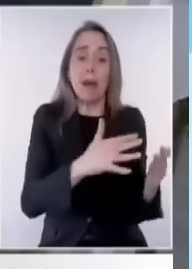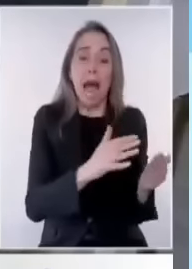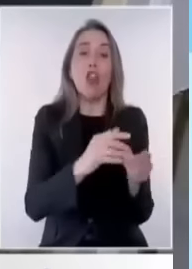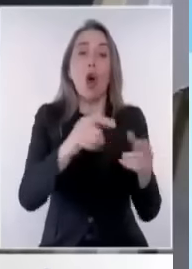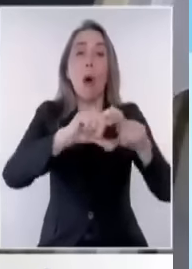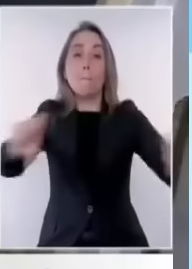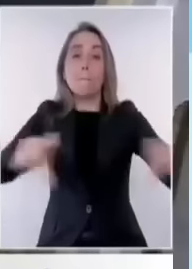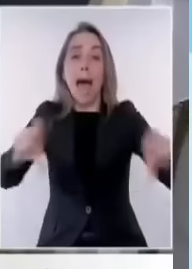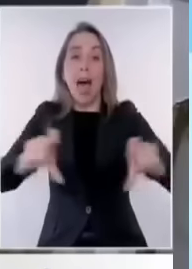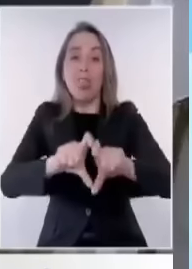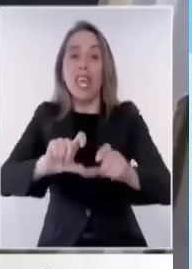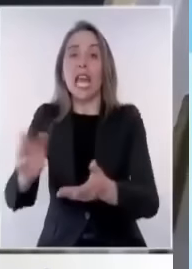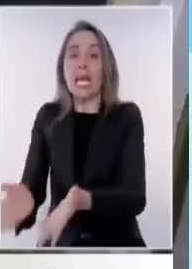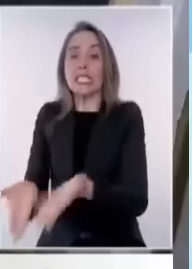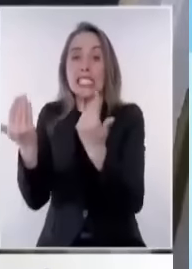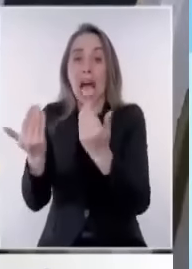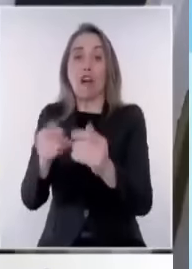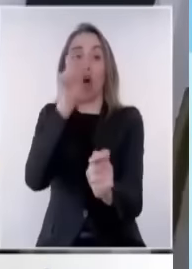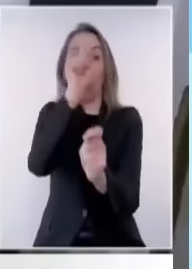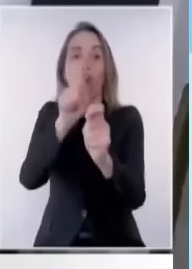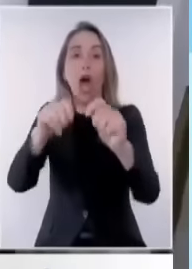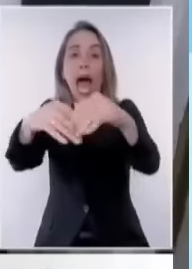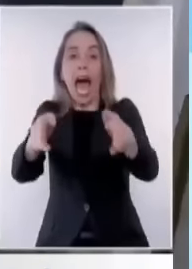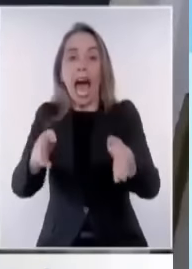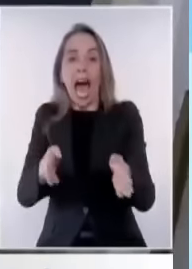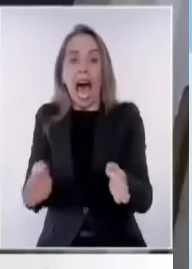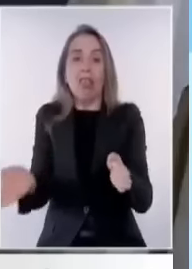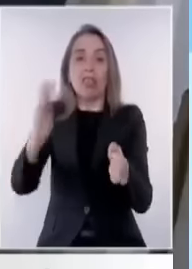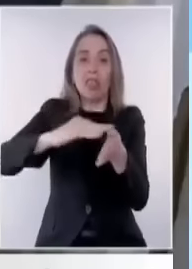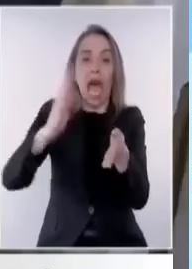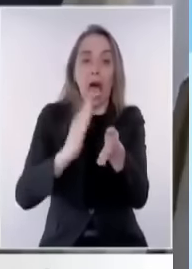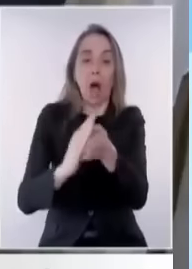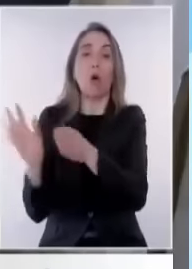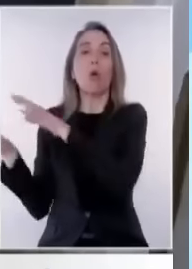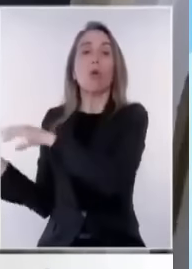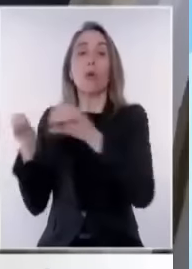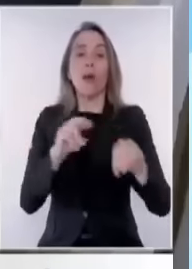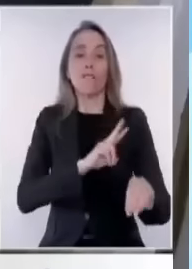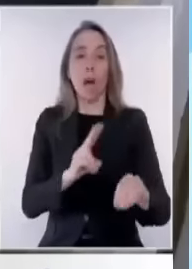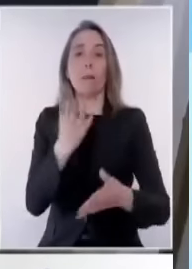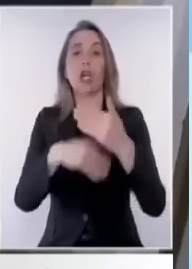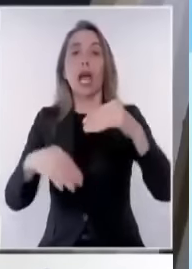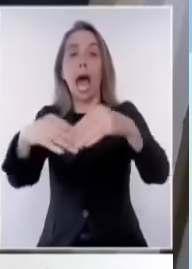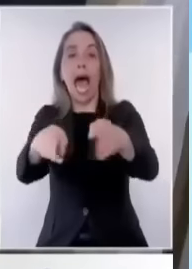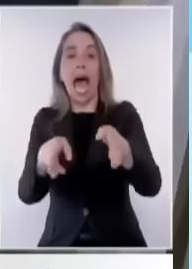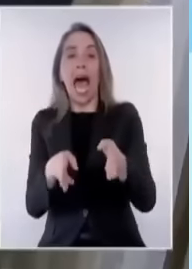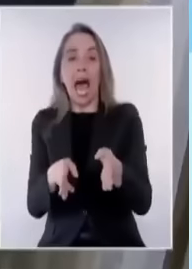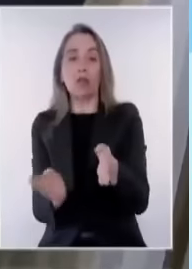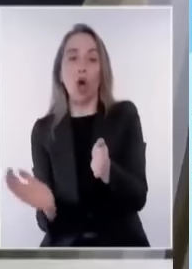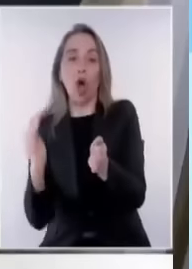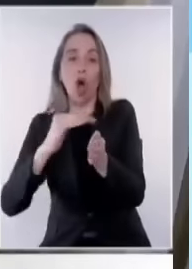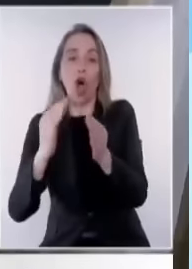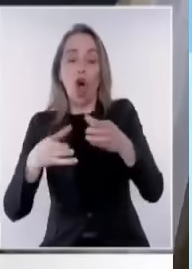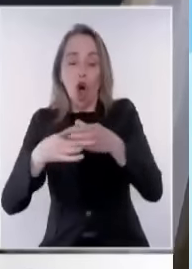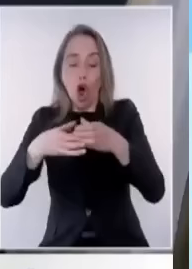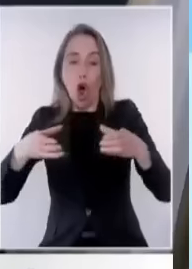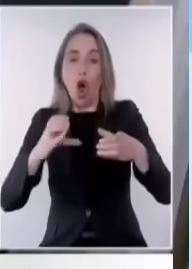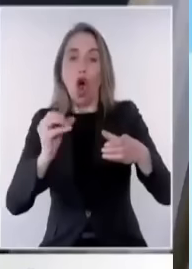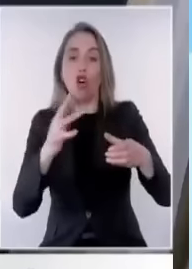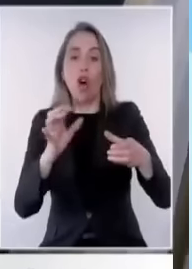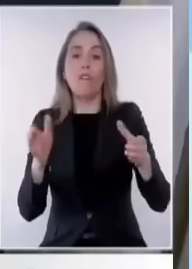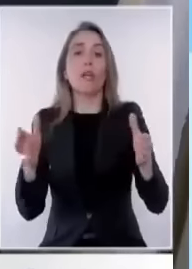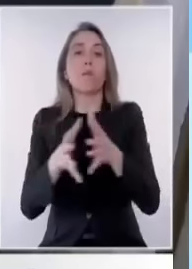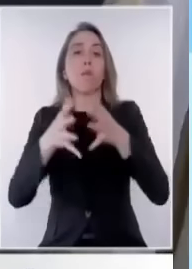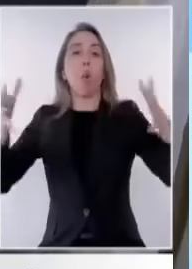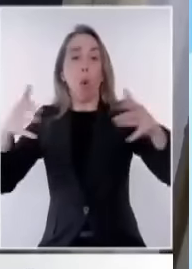eso se hicieron los ataúdes originales. Cuando se traen a Valparaíso, se cambian por ataúdes de bronce, por cofre en realidad, porque ya había, era menos